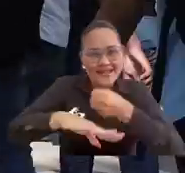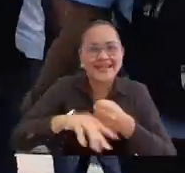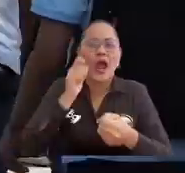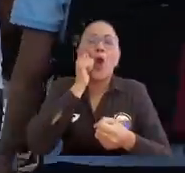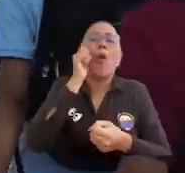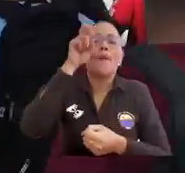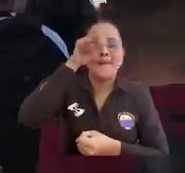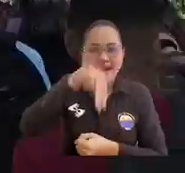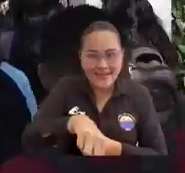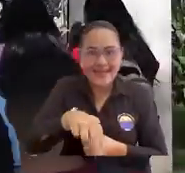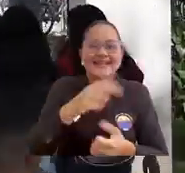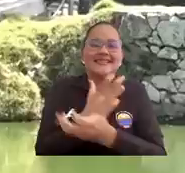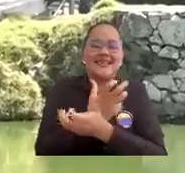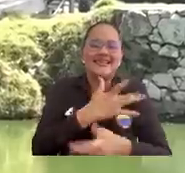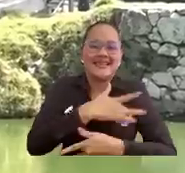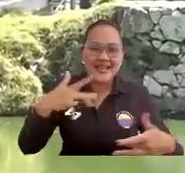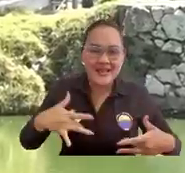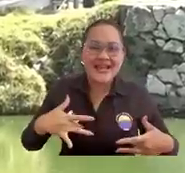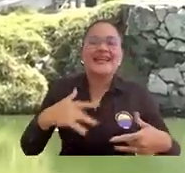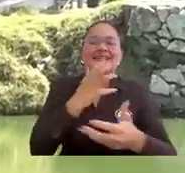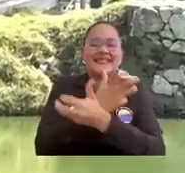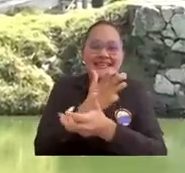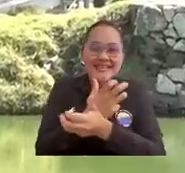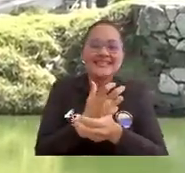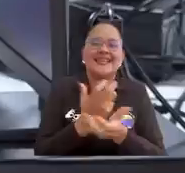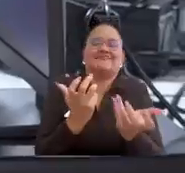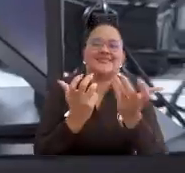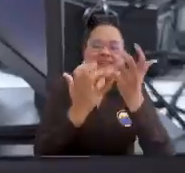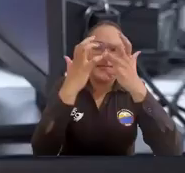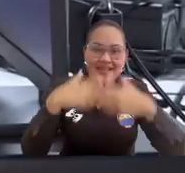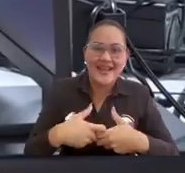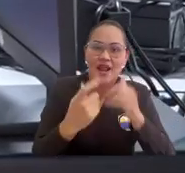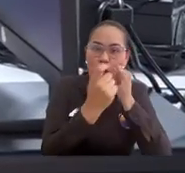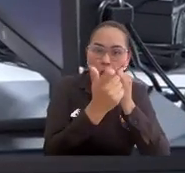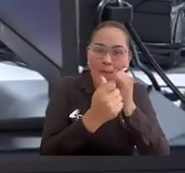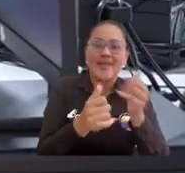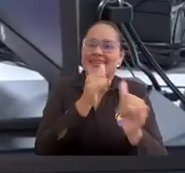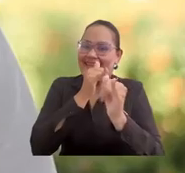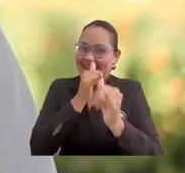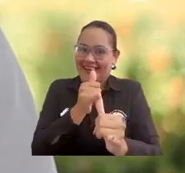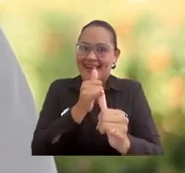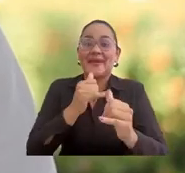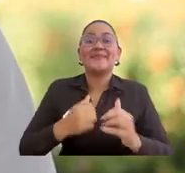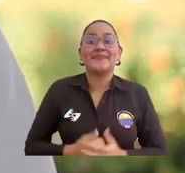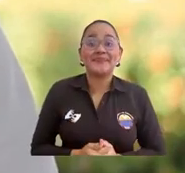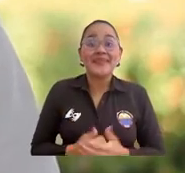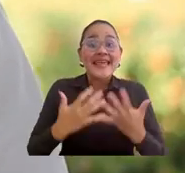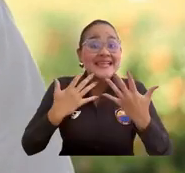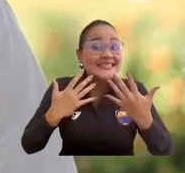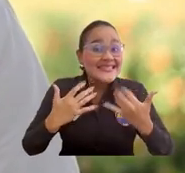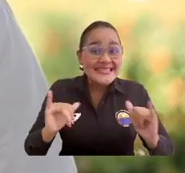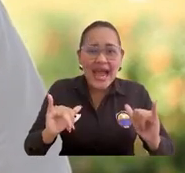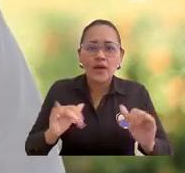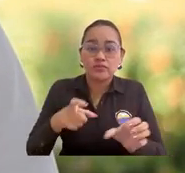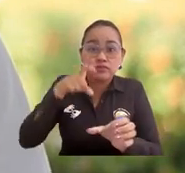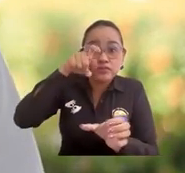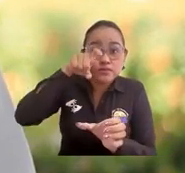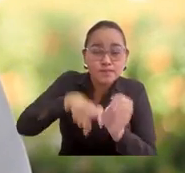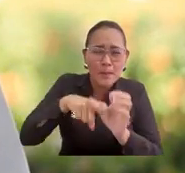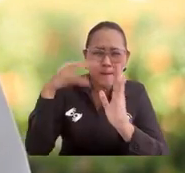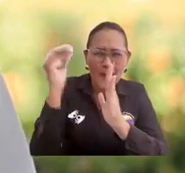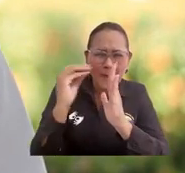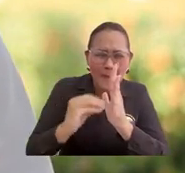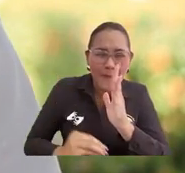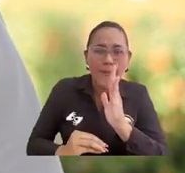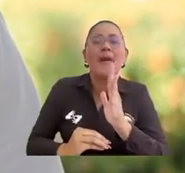básicas humanidades ciencias de la salud ciencias empresariales y económicas e ingeniería luego de descripción viene el proceso de validación